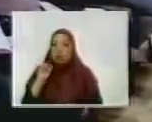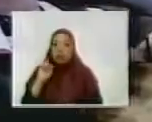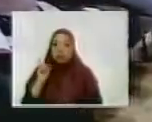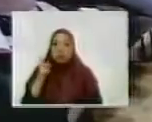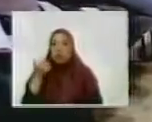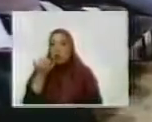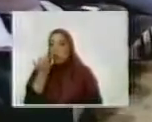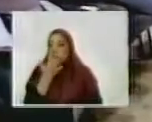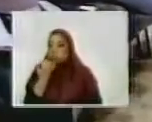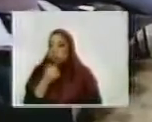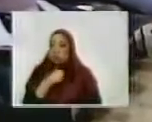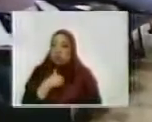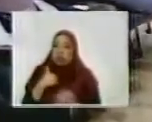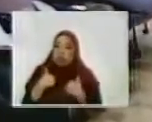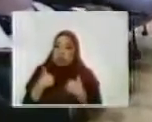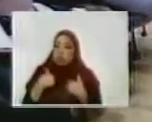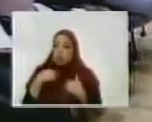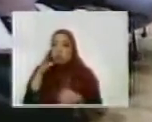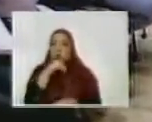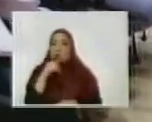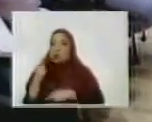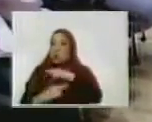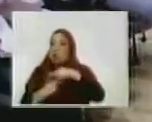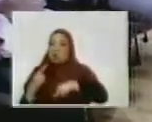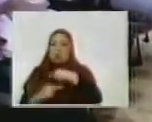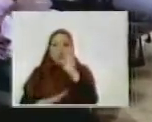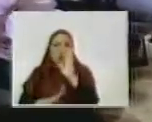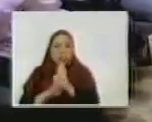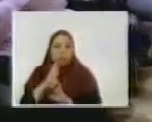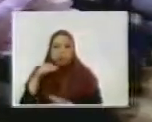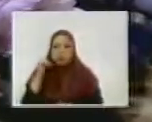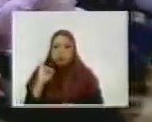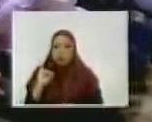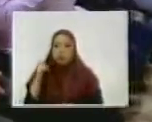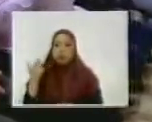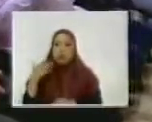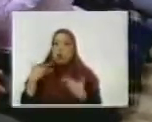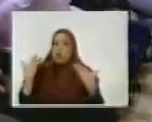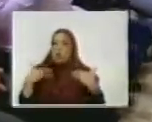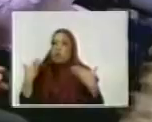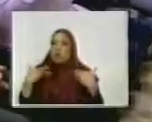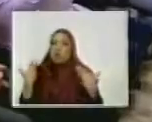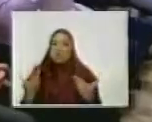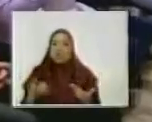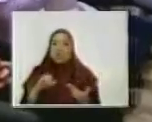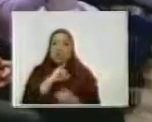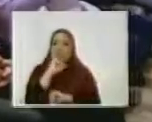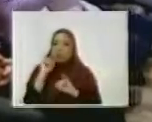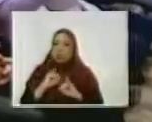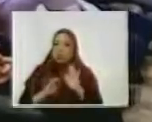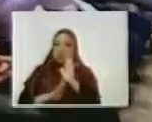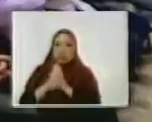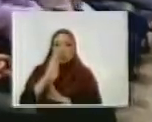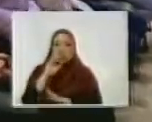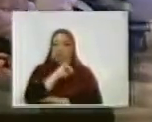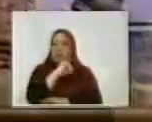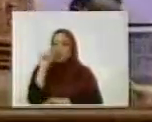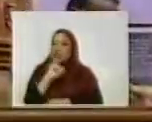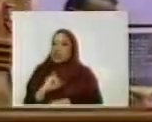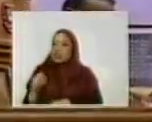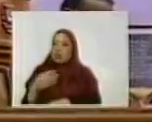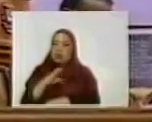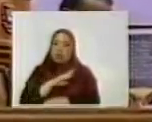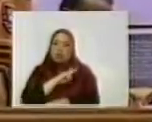descontento. Los revolucionarios siempre tenemos descontento, pero siempre tenemos la